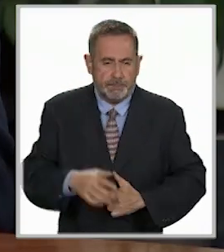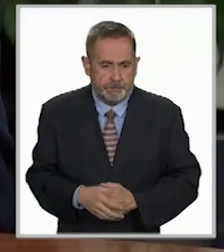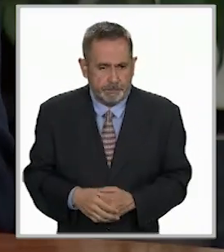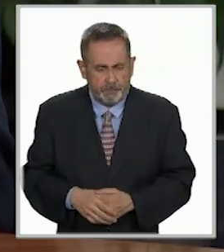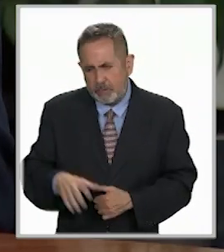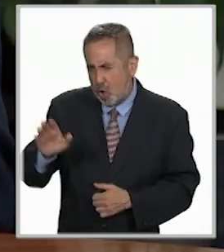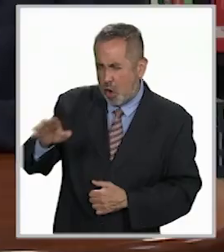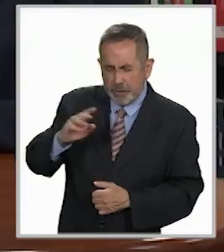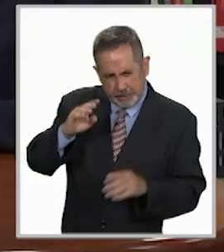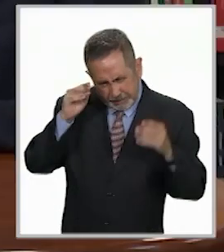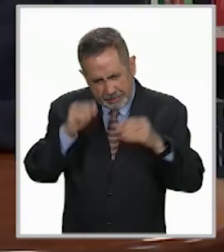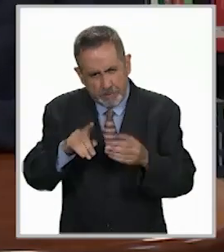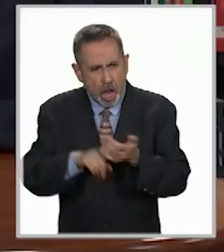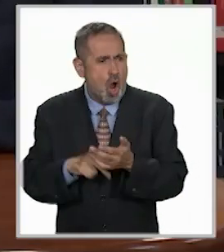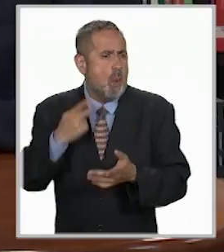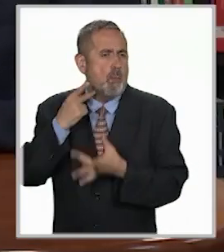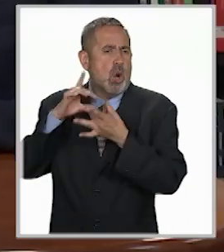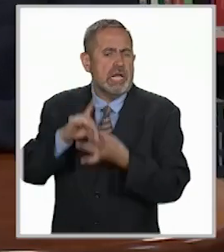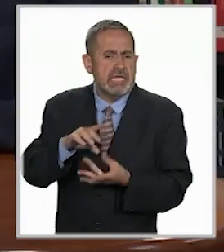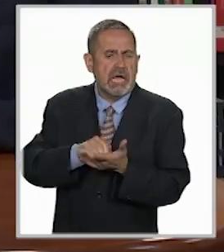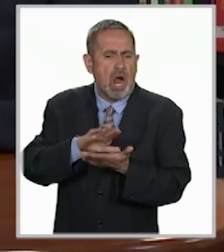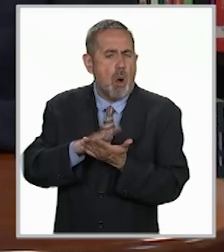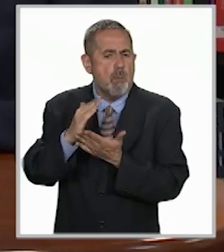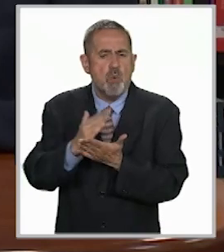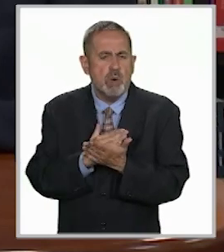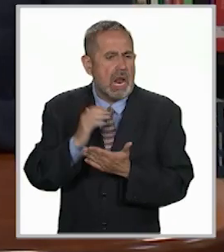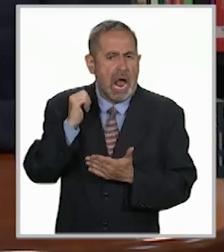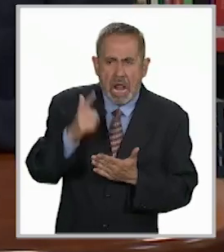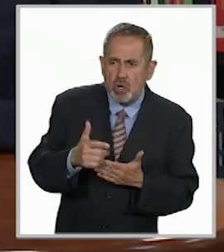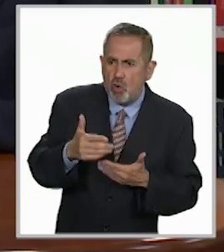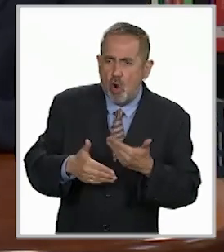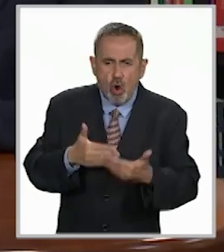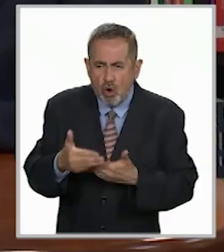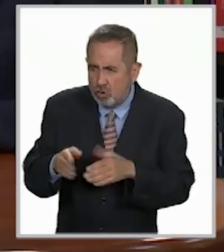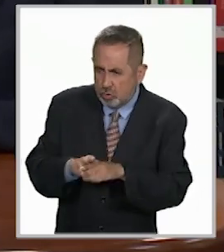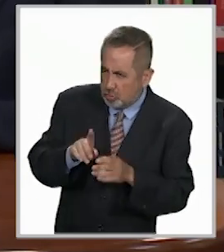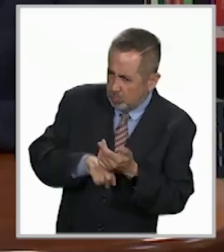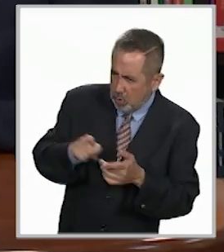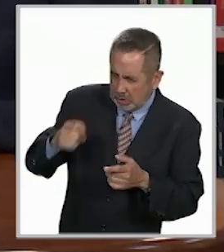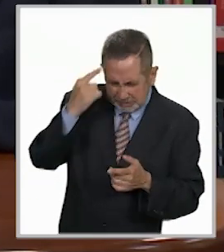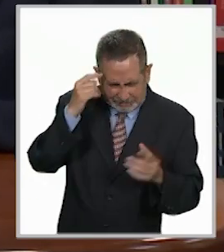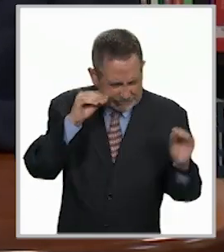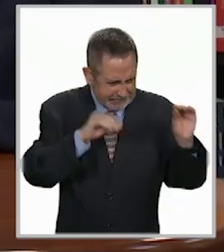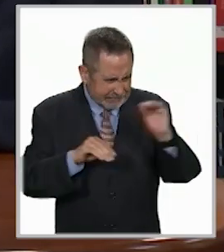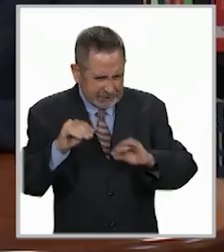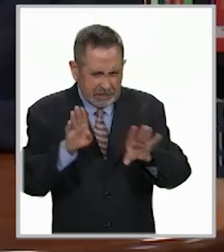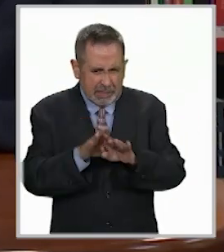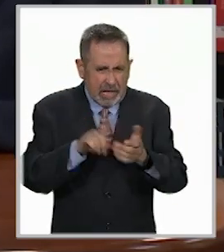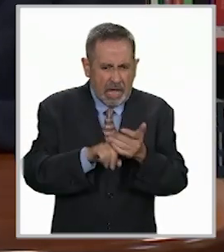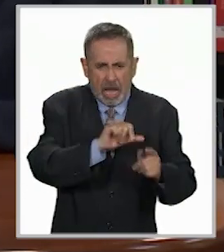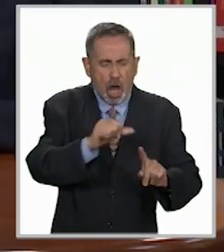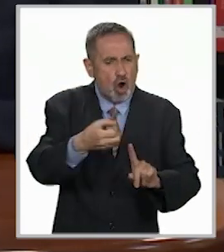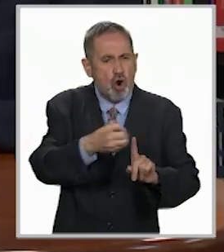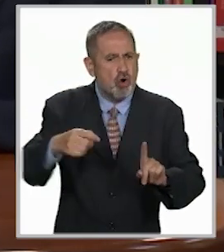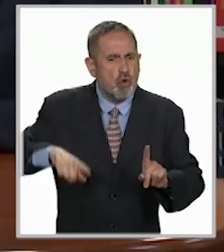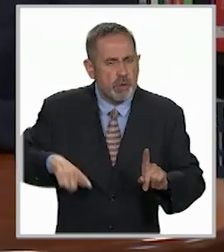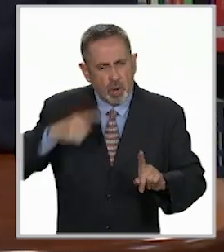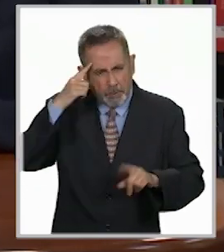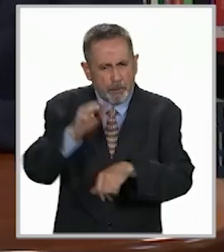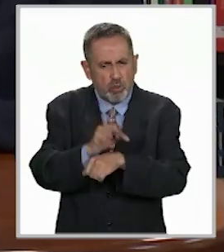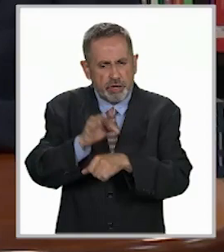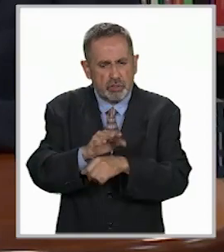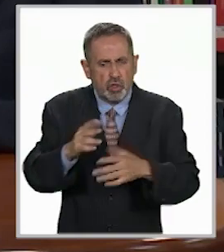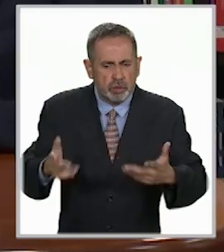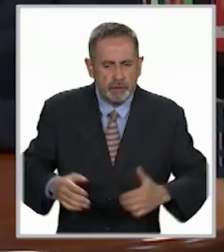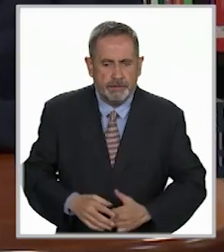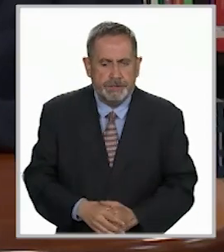de los derechos humanos. ¿Está centrado en el tema también de política pública, un poquito de desarrollo de estas estructuras gubernamentales para